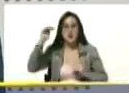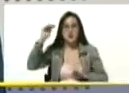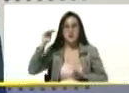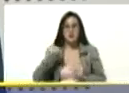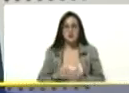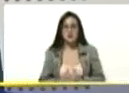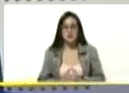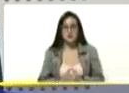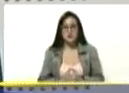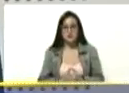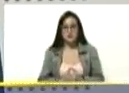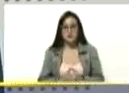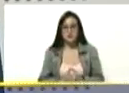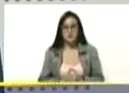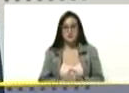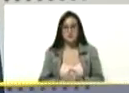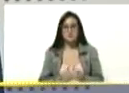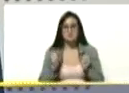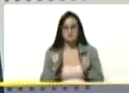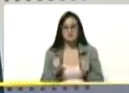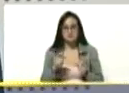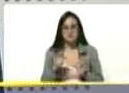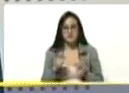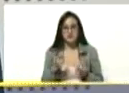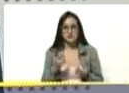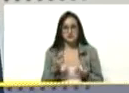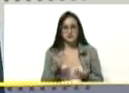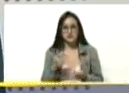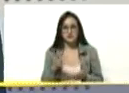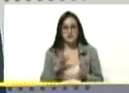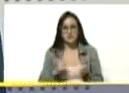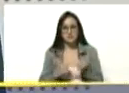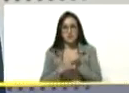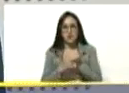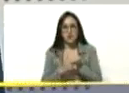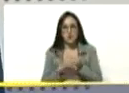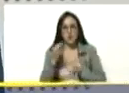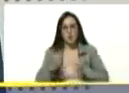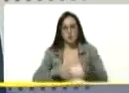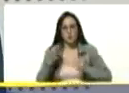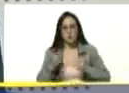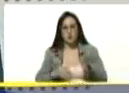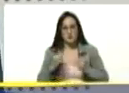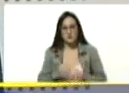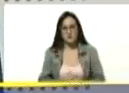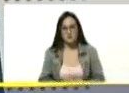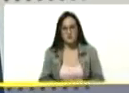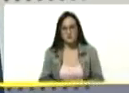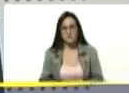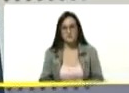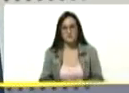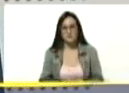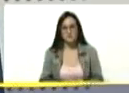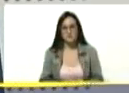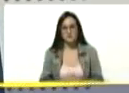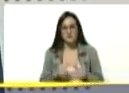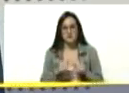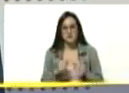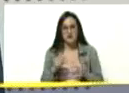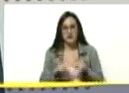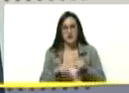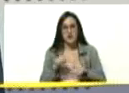for justice. Que aseguren que van a mantener sus posiciones para favorecer la justicia. For self-determination. Para mantener las